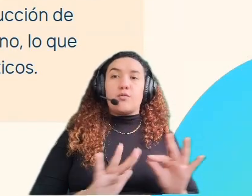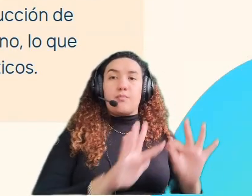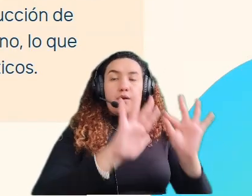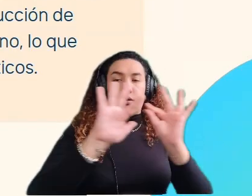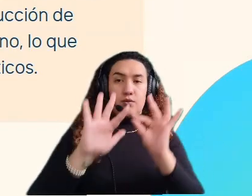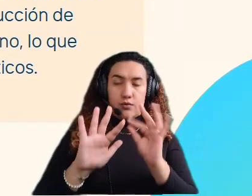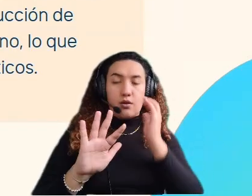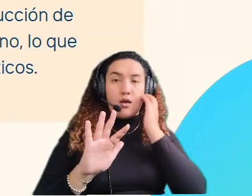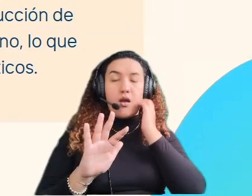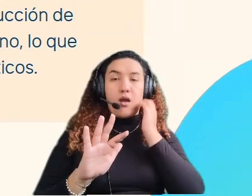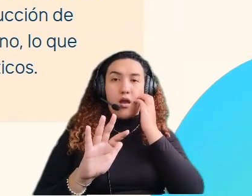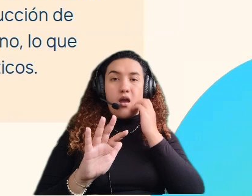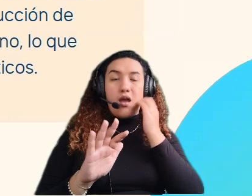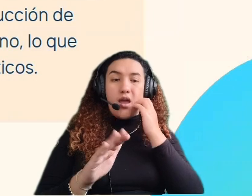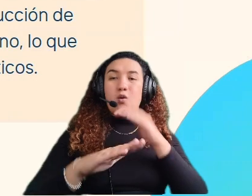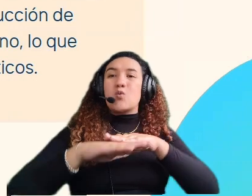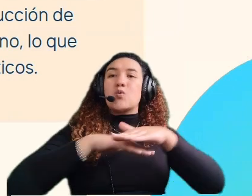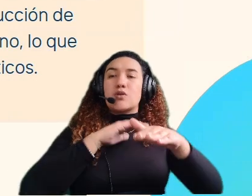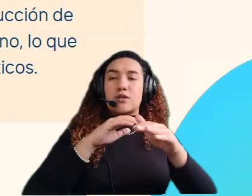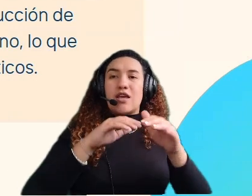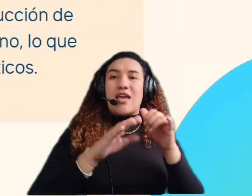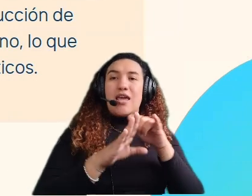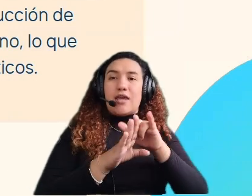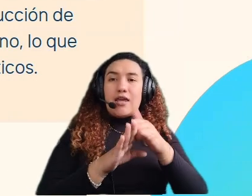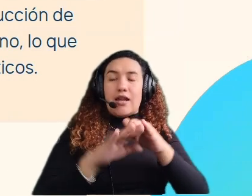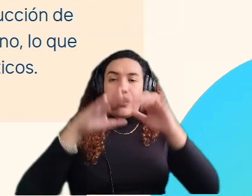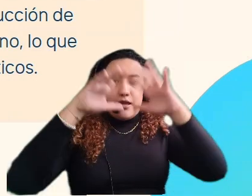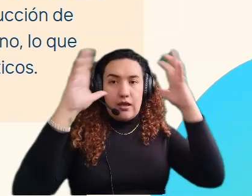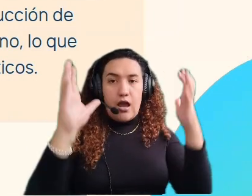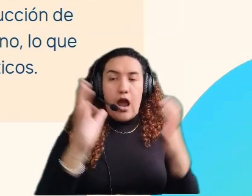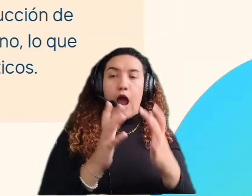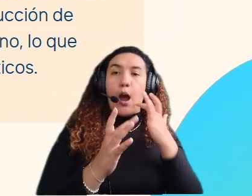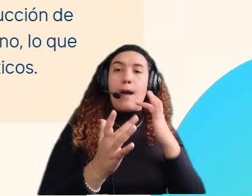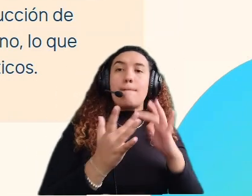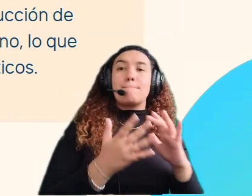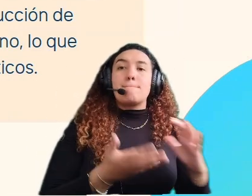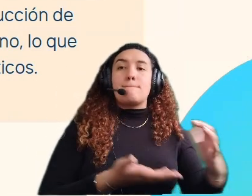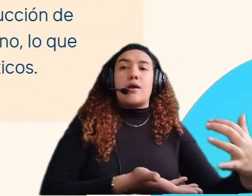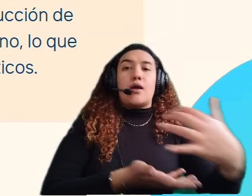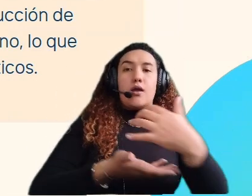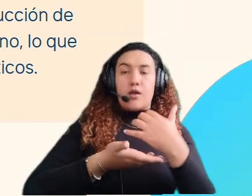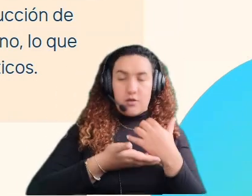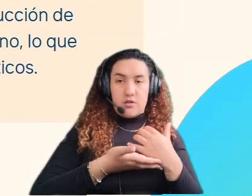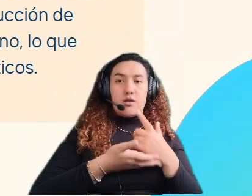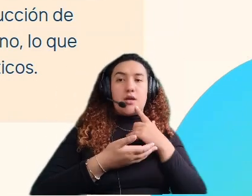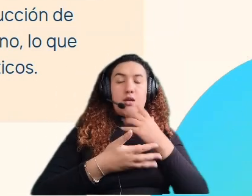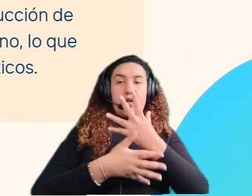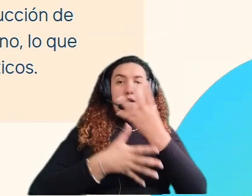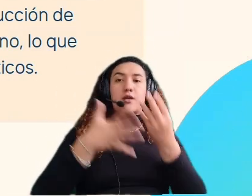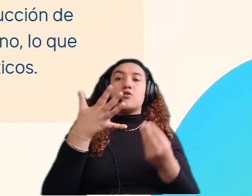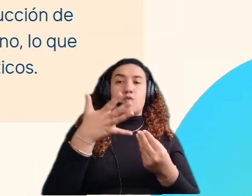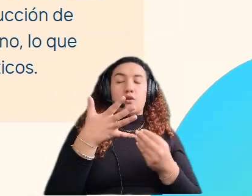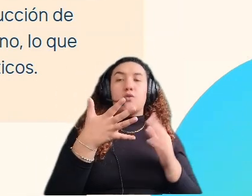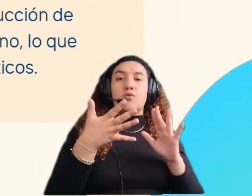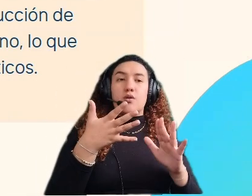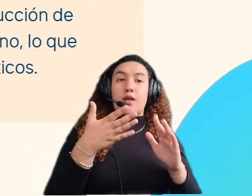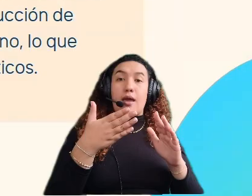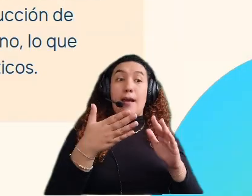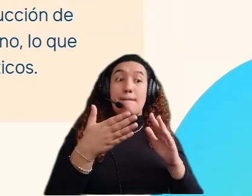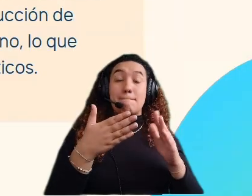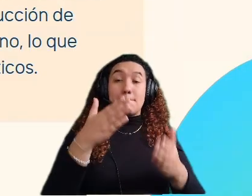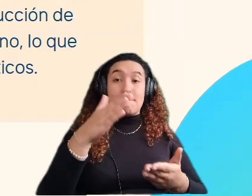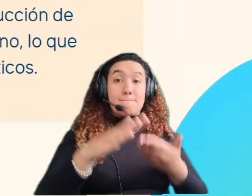su efecto en el equilibrio global, pues son los resultados obtenidos, no solo validan la